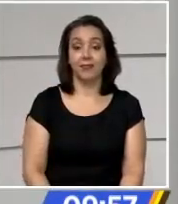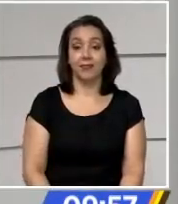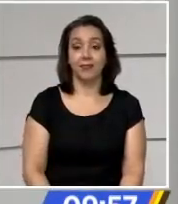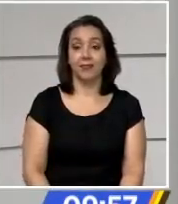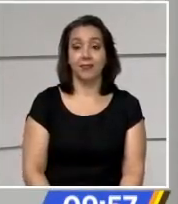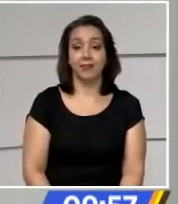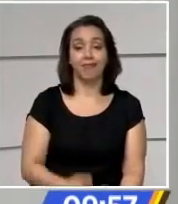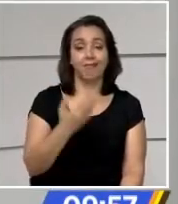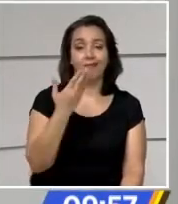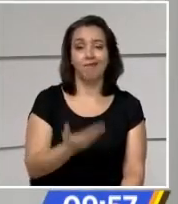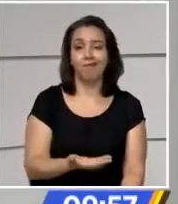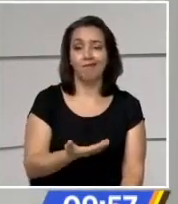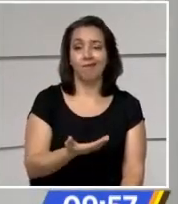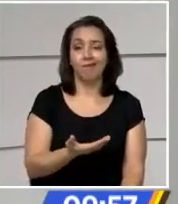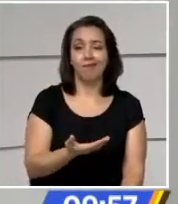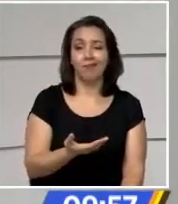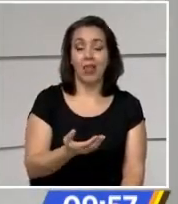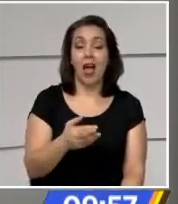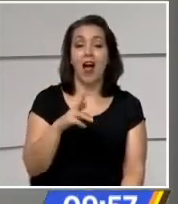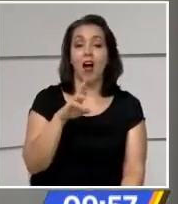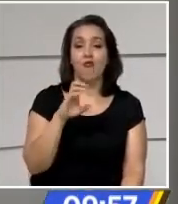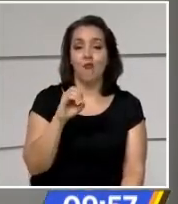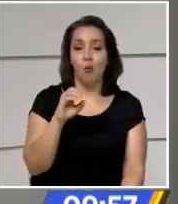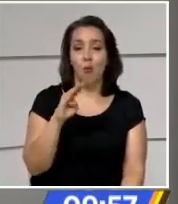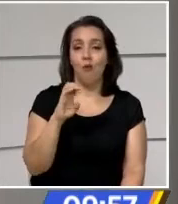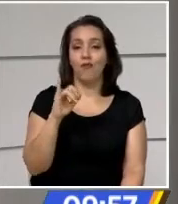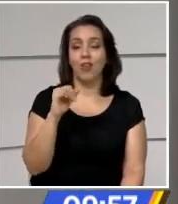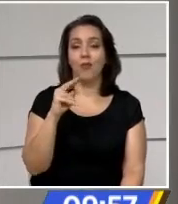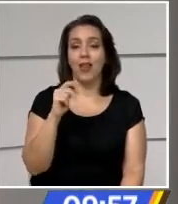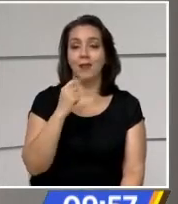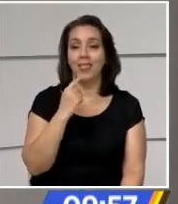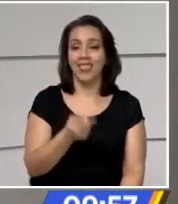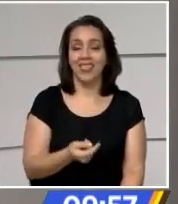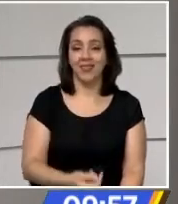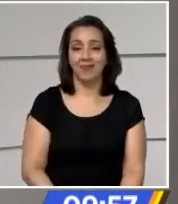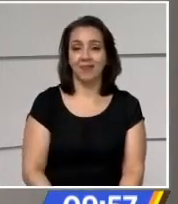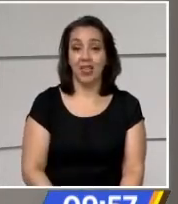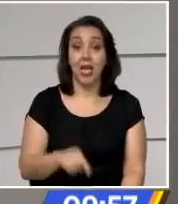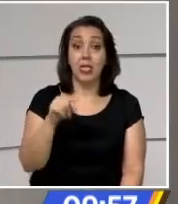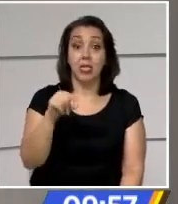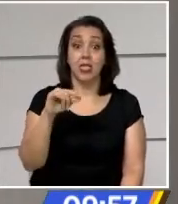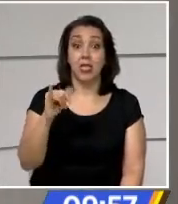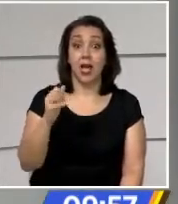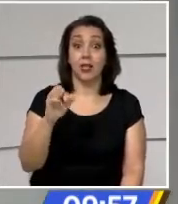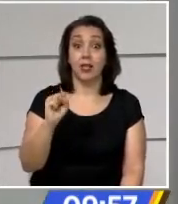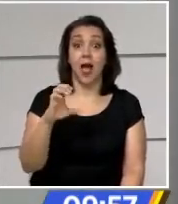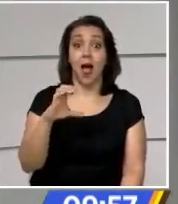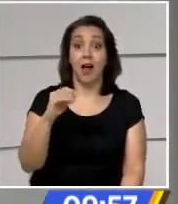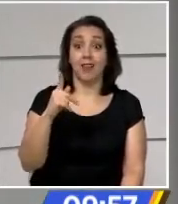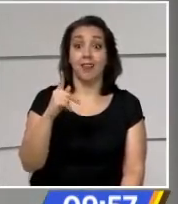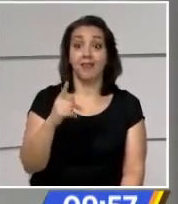él es robin williams jack nicholson